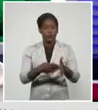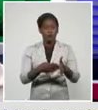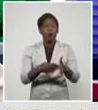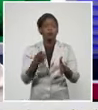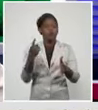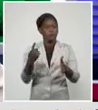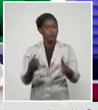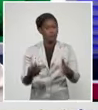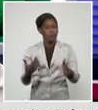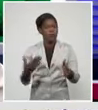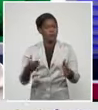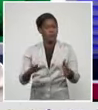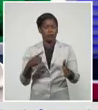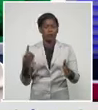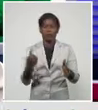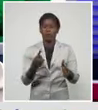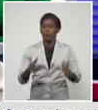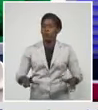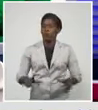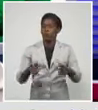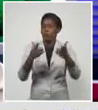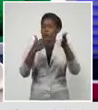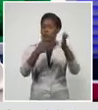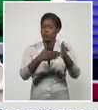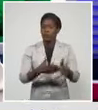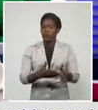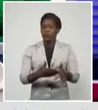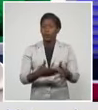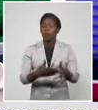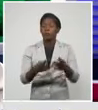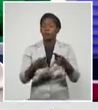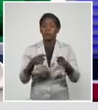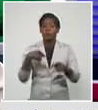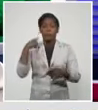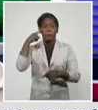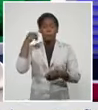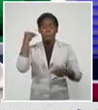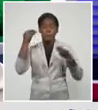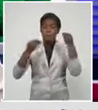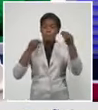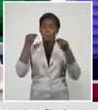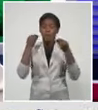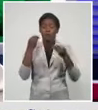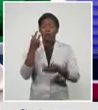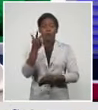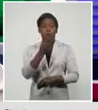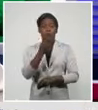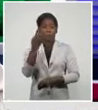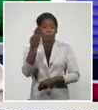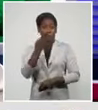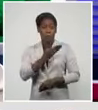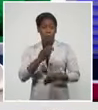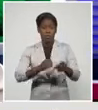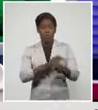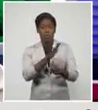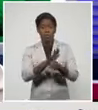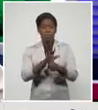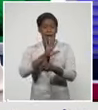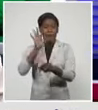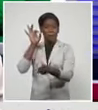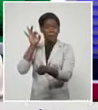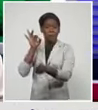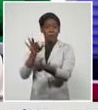con la vacunación que ya arrancó en los territorios que se han ido